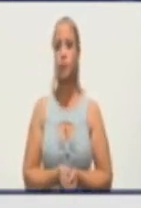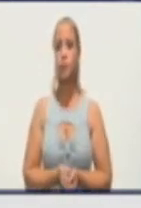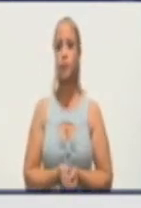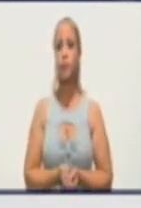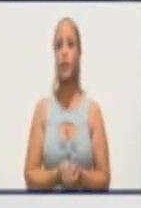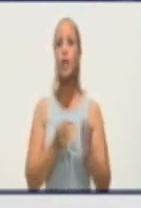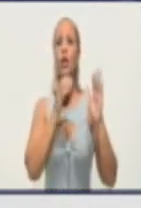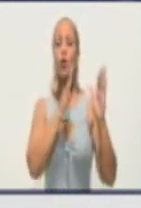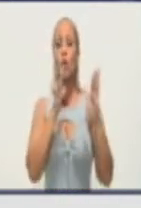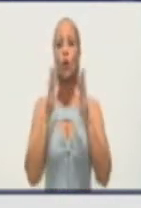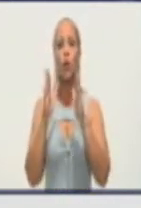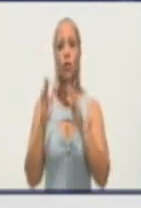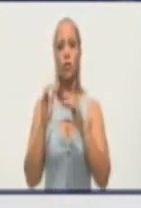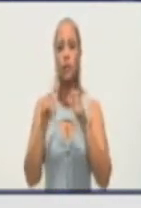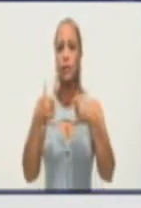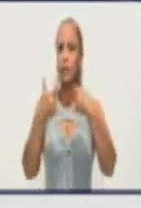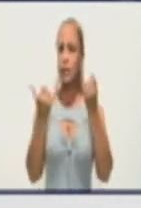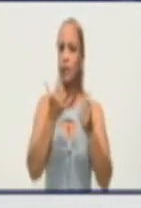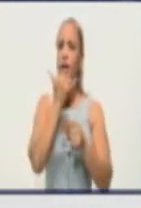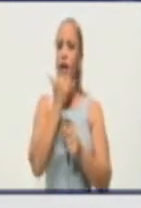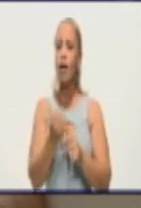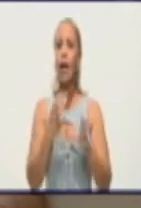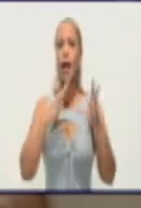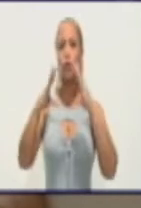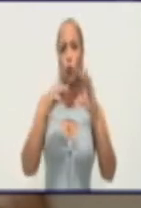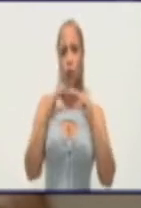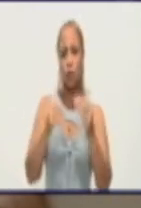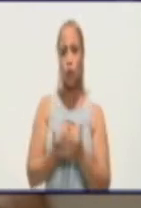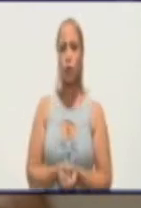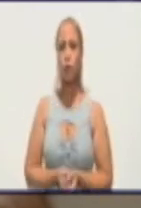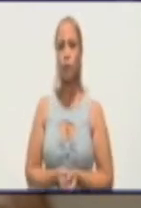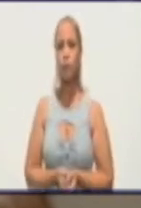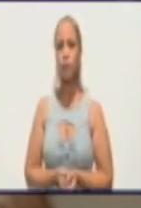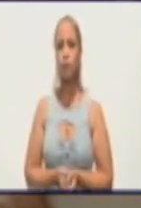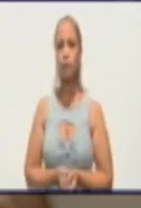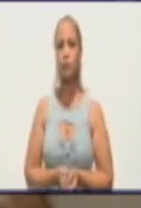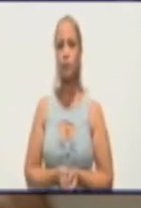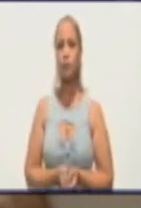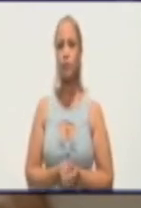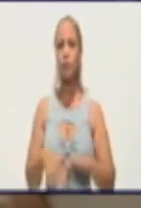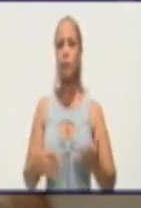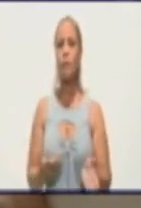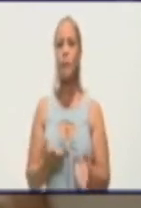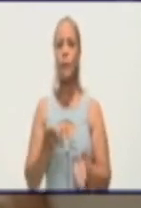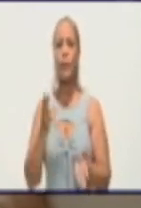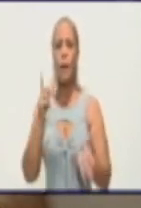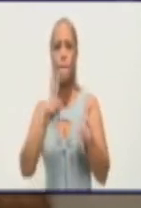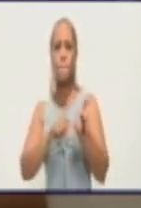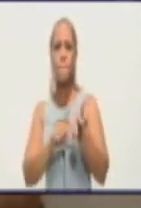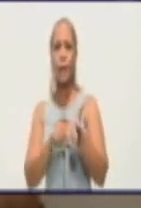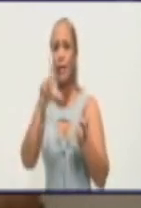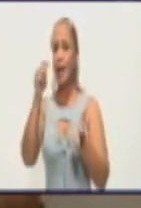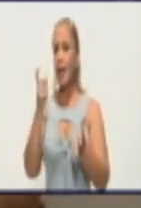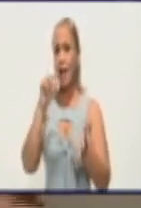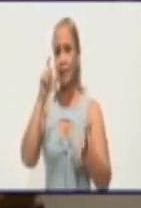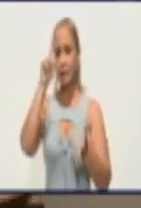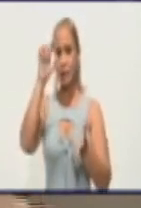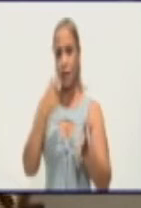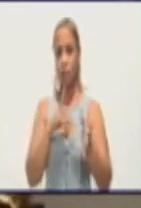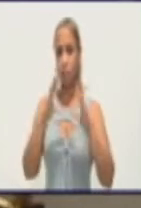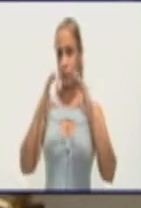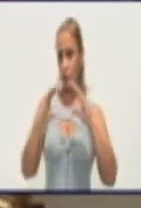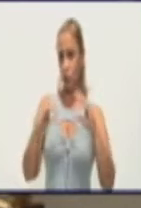mártires de artemisa cauto cristo manuel fajardo para pilas ter y el circuito esos son los bloques que